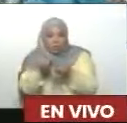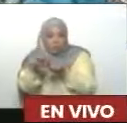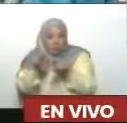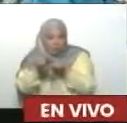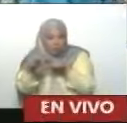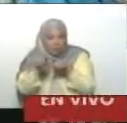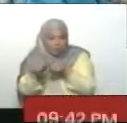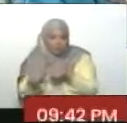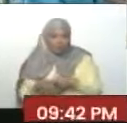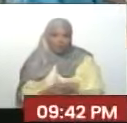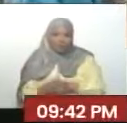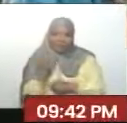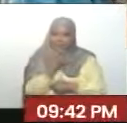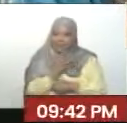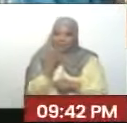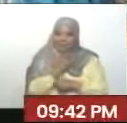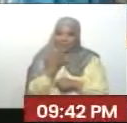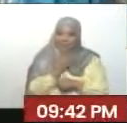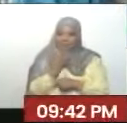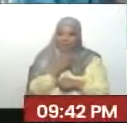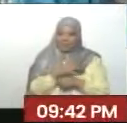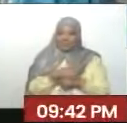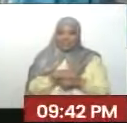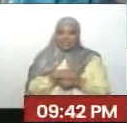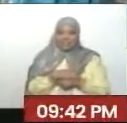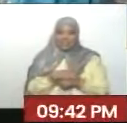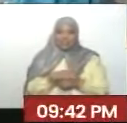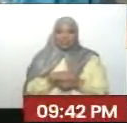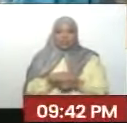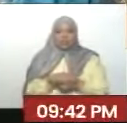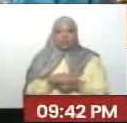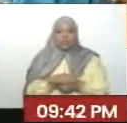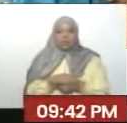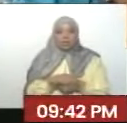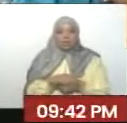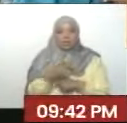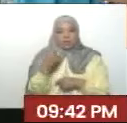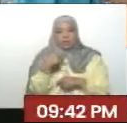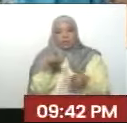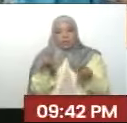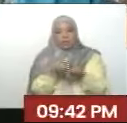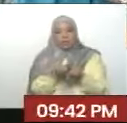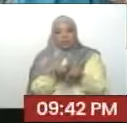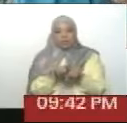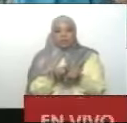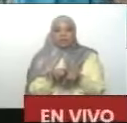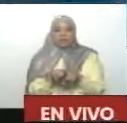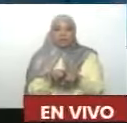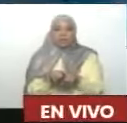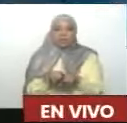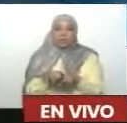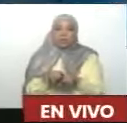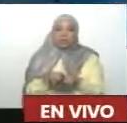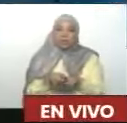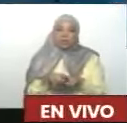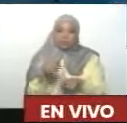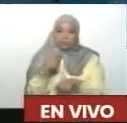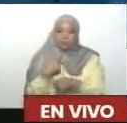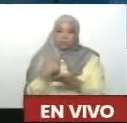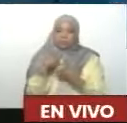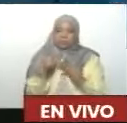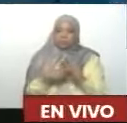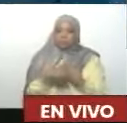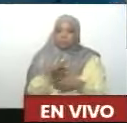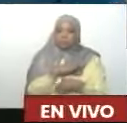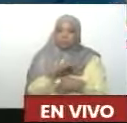chéveres así como llegan cosas que no y por esta vía aquí y por Spotify Yo tengo mi Playlist